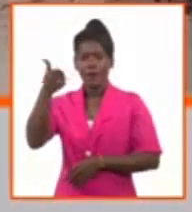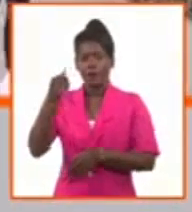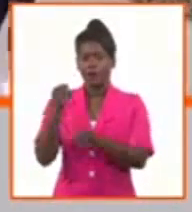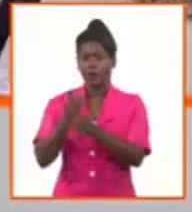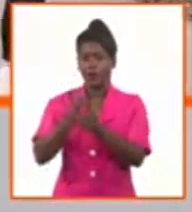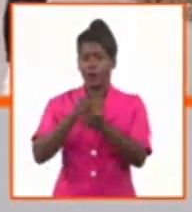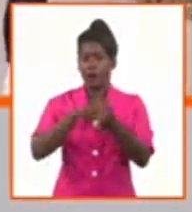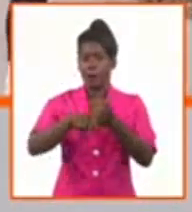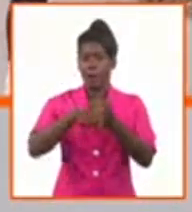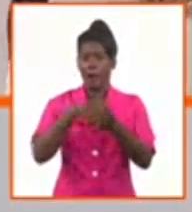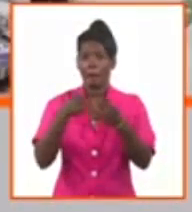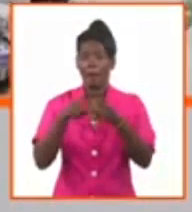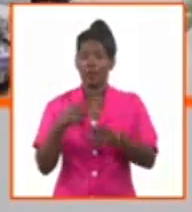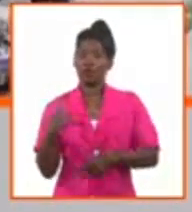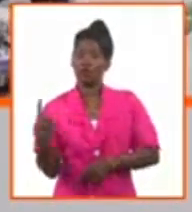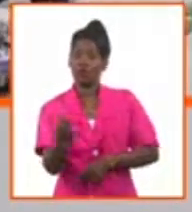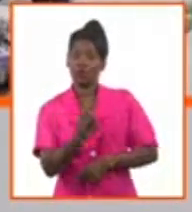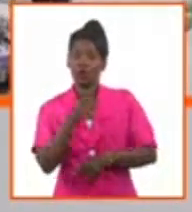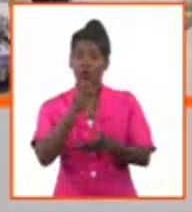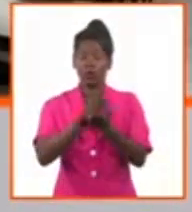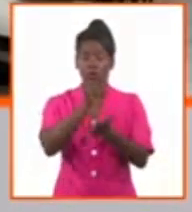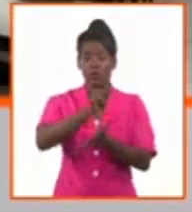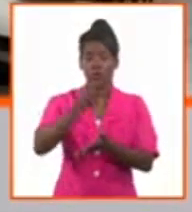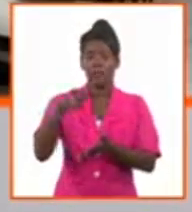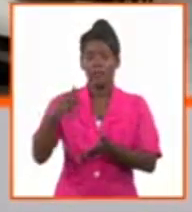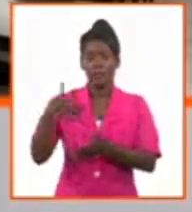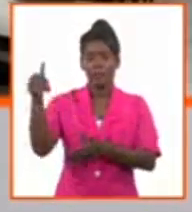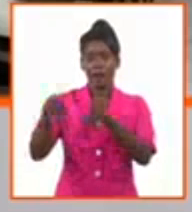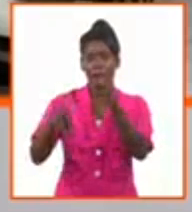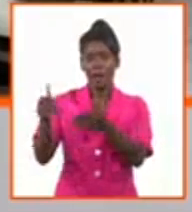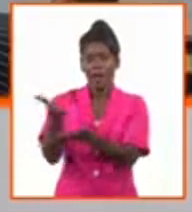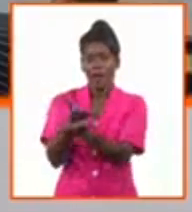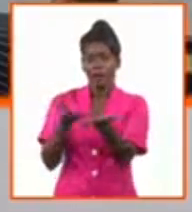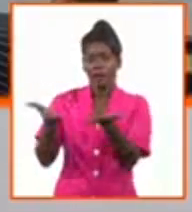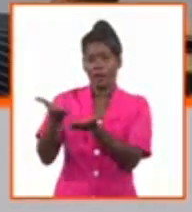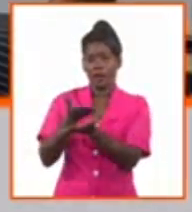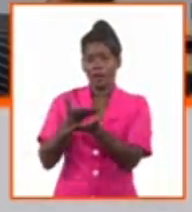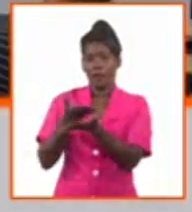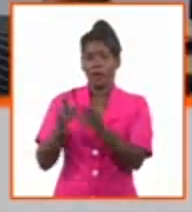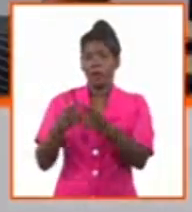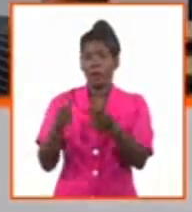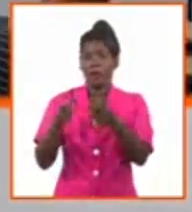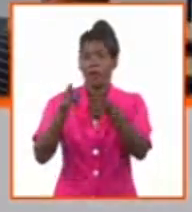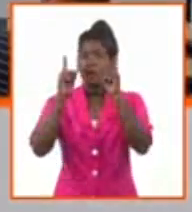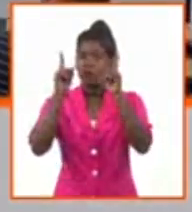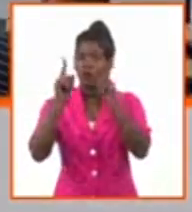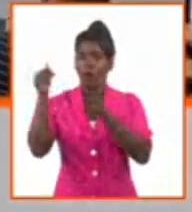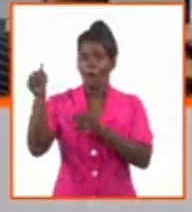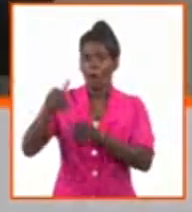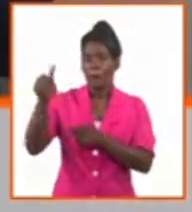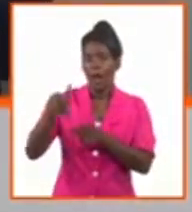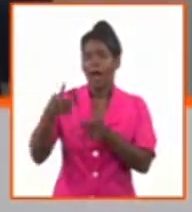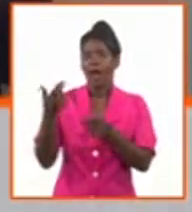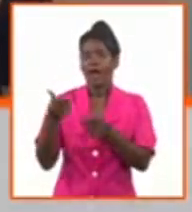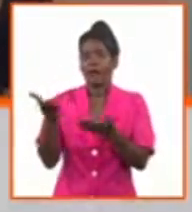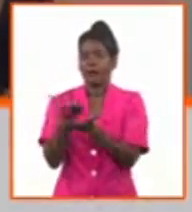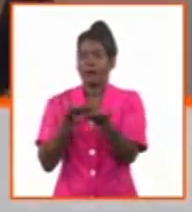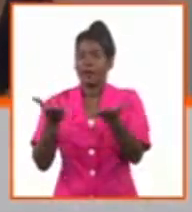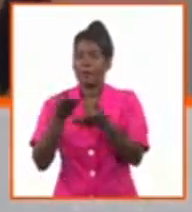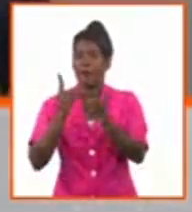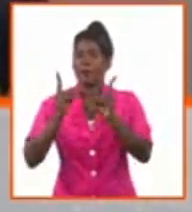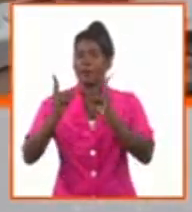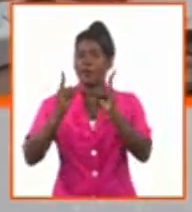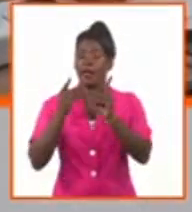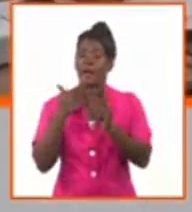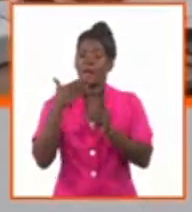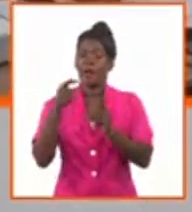participación masiva y consciente de nuestros estudiantes en los procesos de la FEU tiene que seguir siendo una premisa de discusión